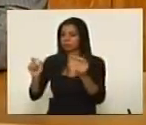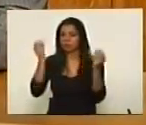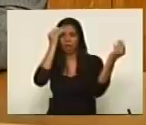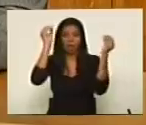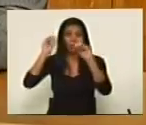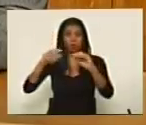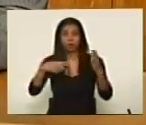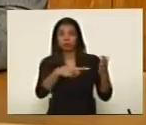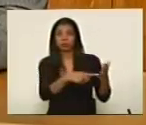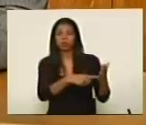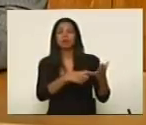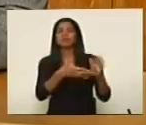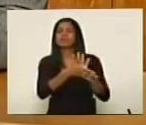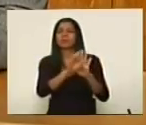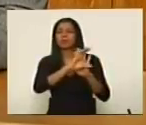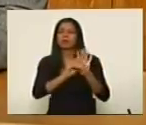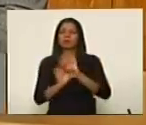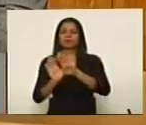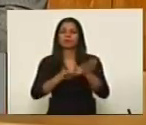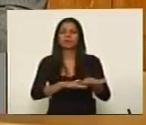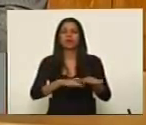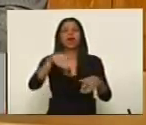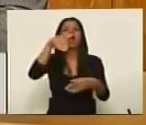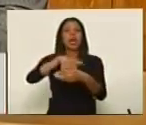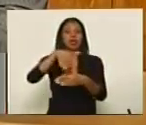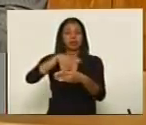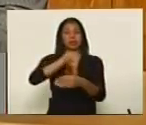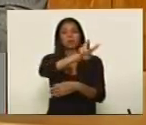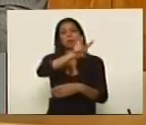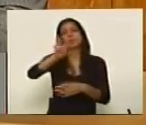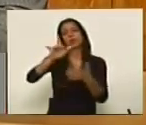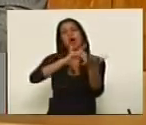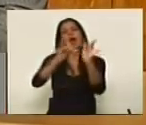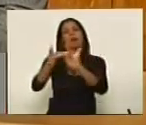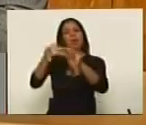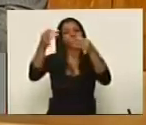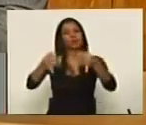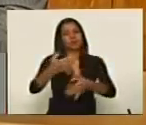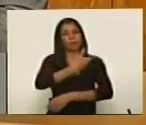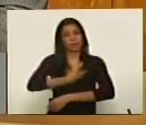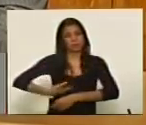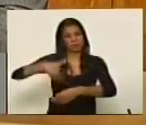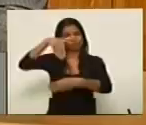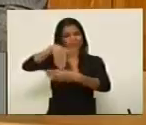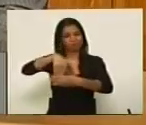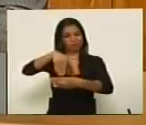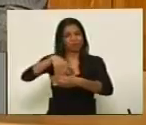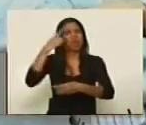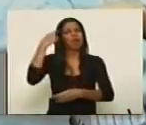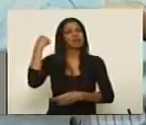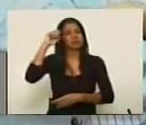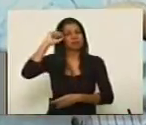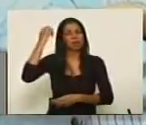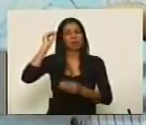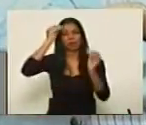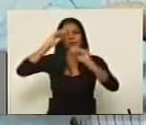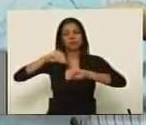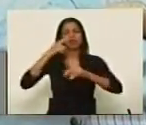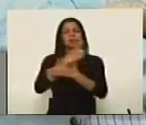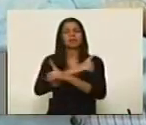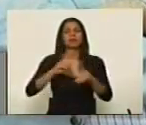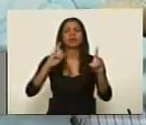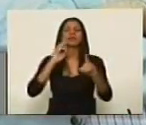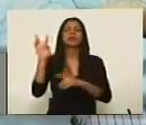votación, el acuerdo constituyente del respaldo al proceso electoral presidencial del 22 de abril en el marco del Acuerdo de Convivencia Democrática por